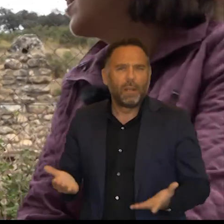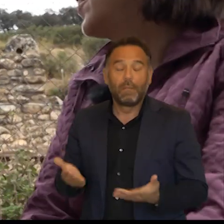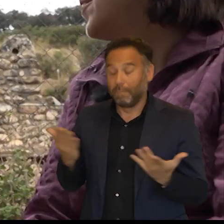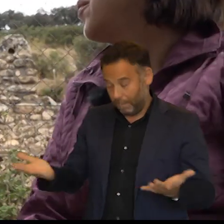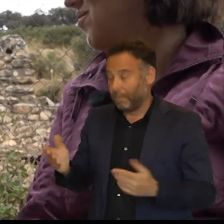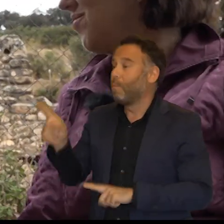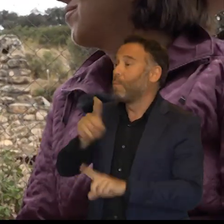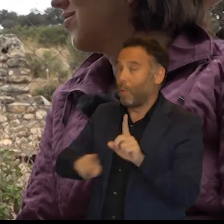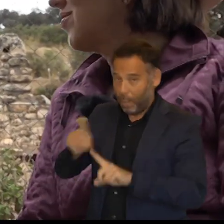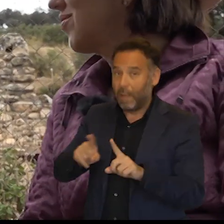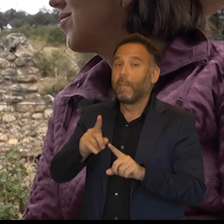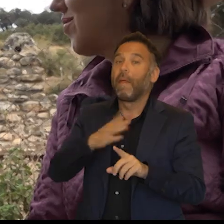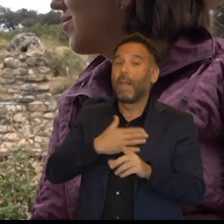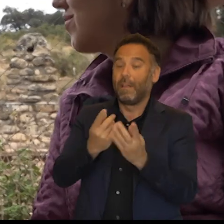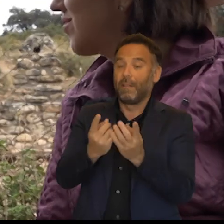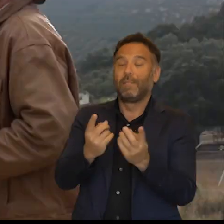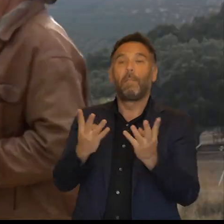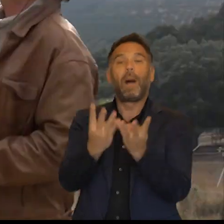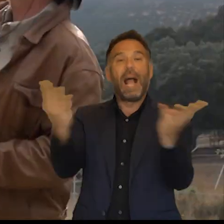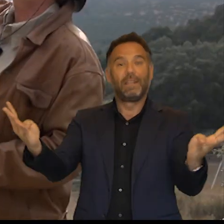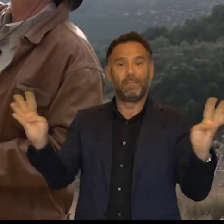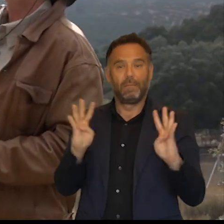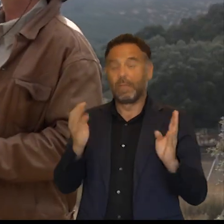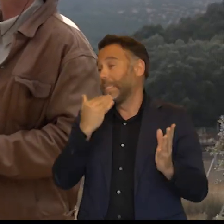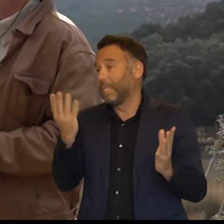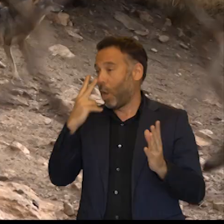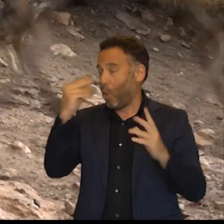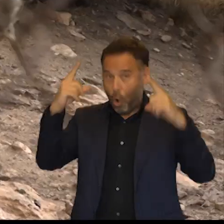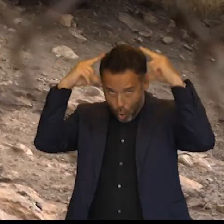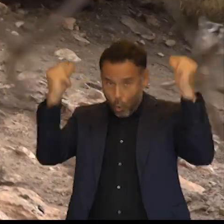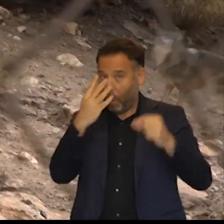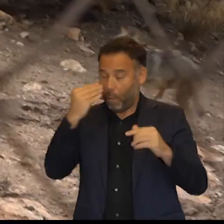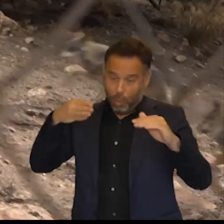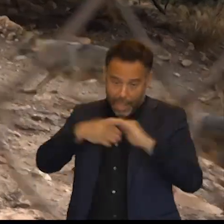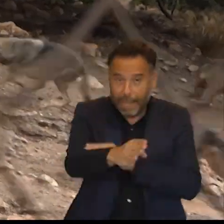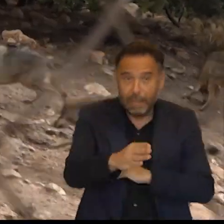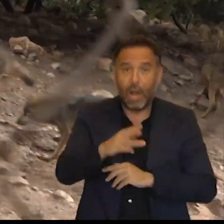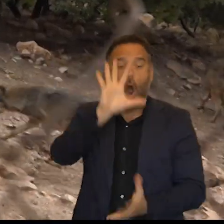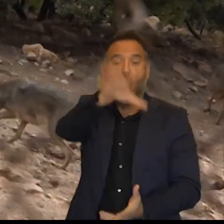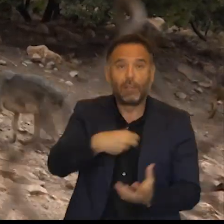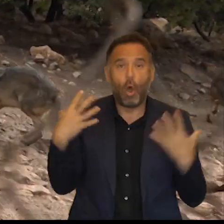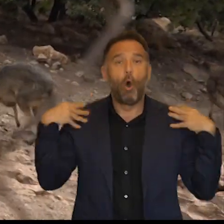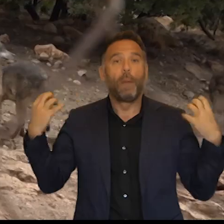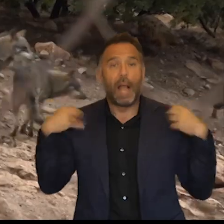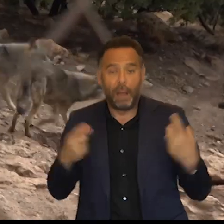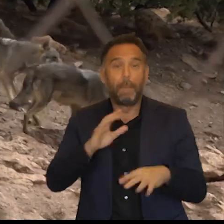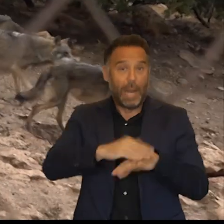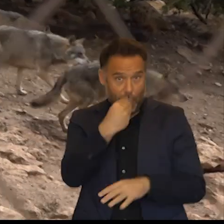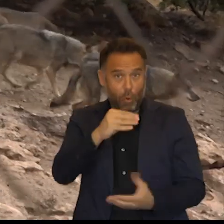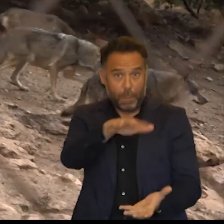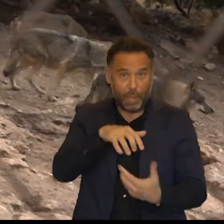cercados. Ah. El lobo entra a un cercado, mata una oveja. Ahora es tiempo para comer. ¿Pero qué pasa